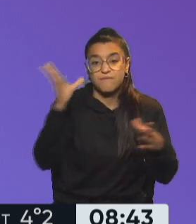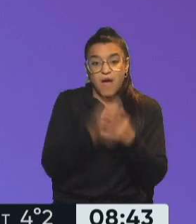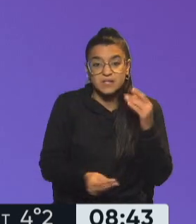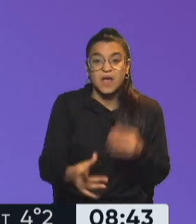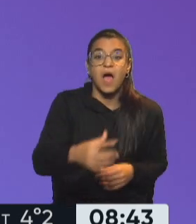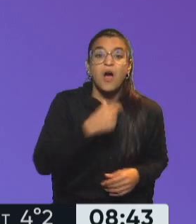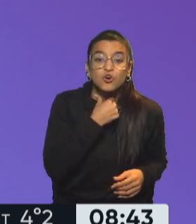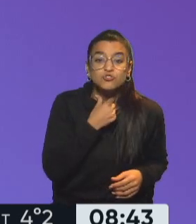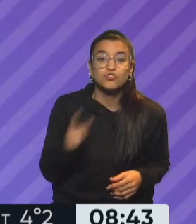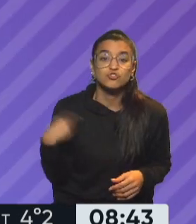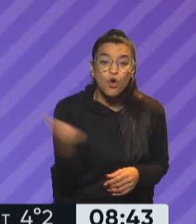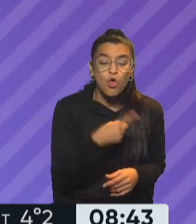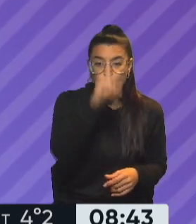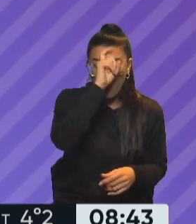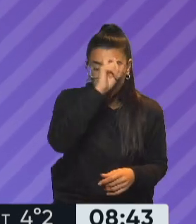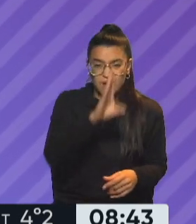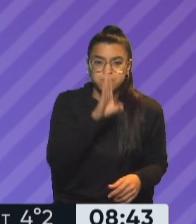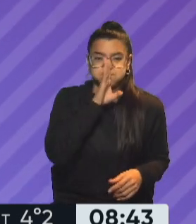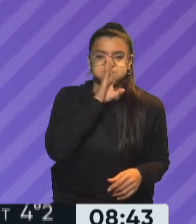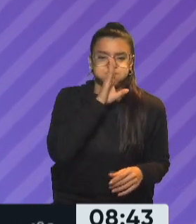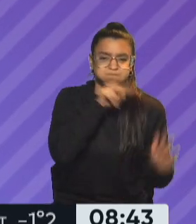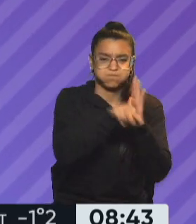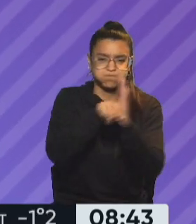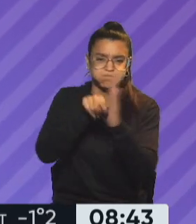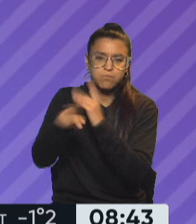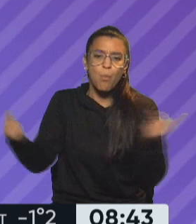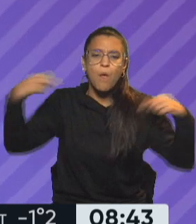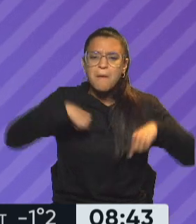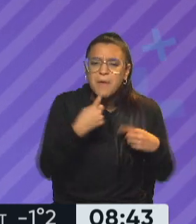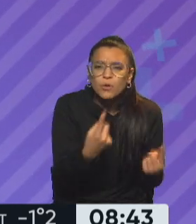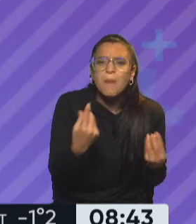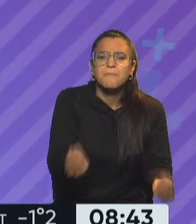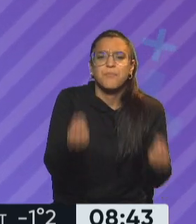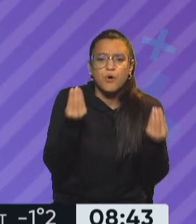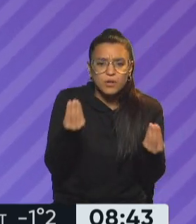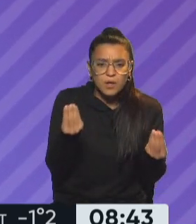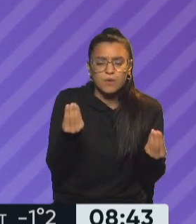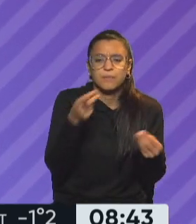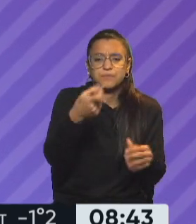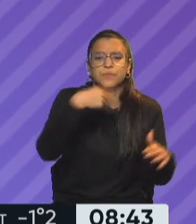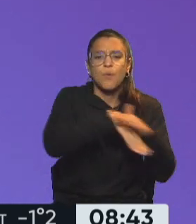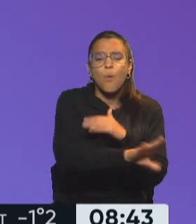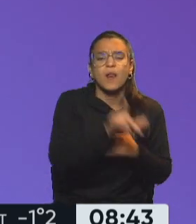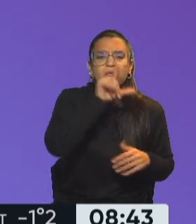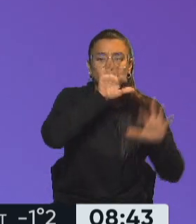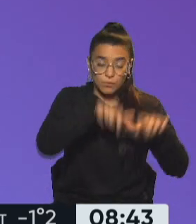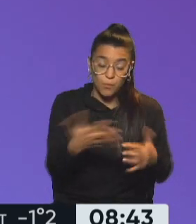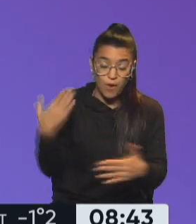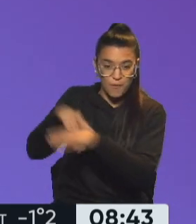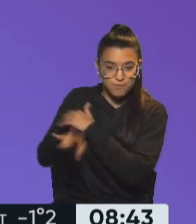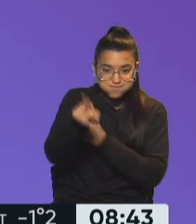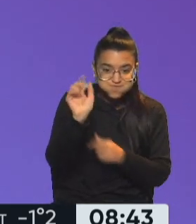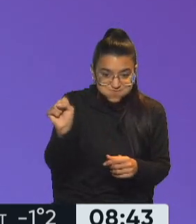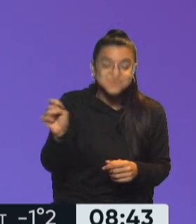agosto vamos a estar con hospitales llenos de pacientes y volviendo a preguntarnos por qué. Guarden este tuit. Claro, bueno, lo guardaste.